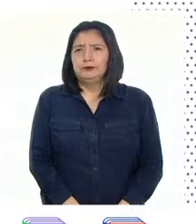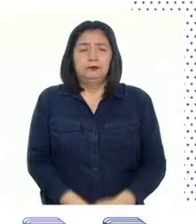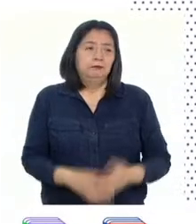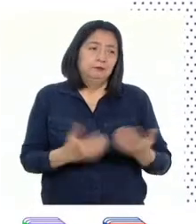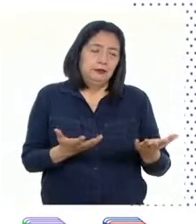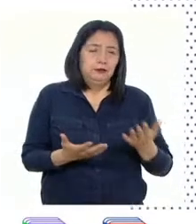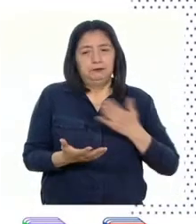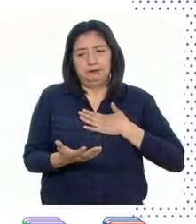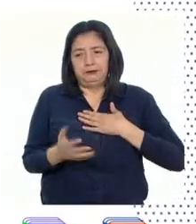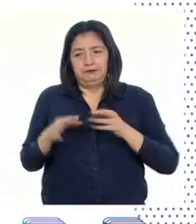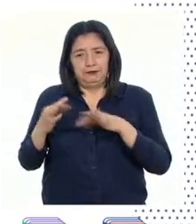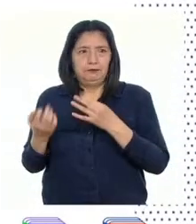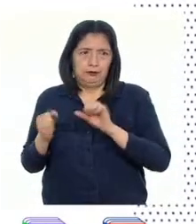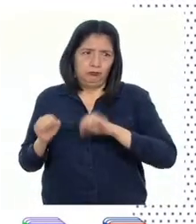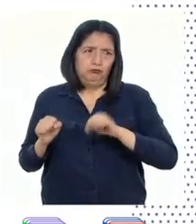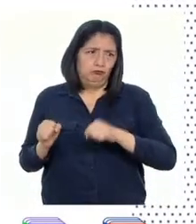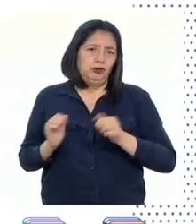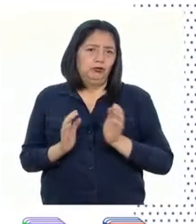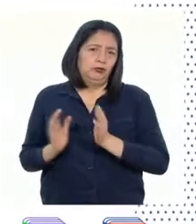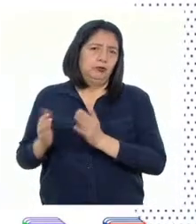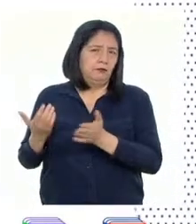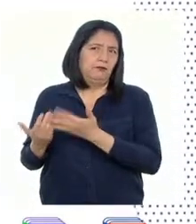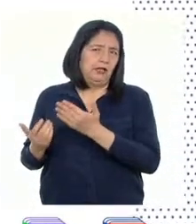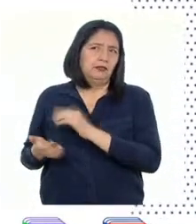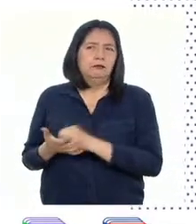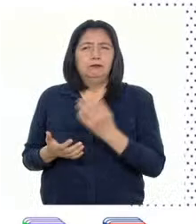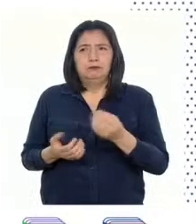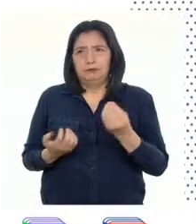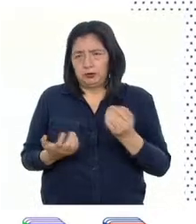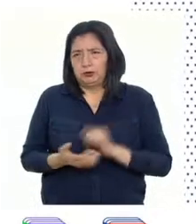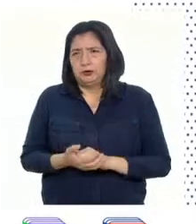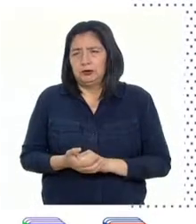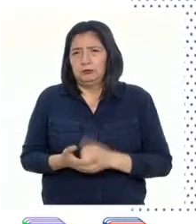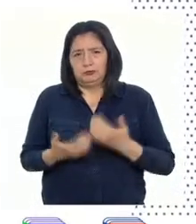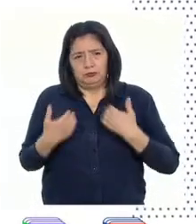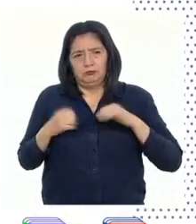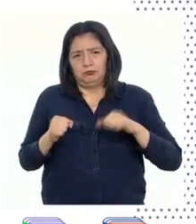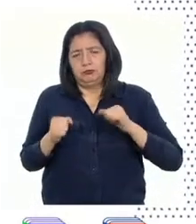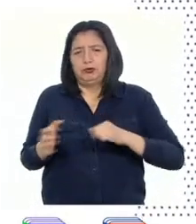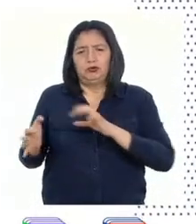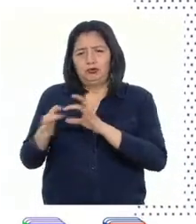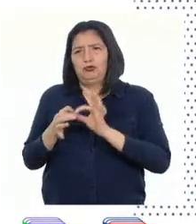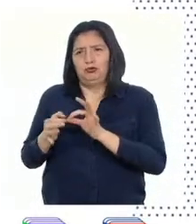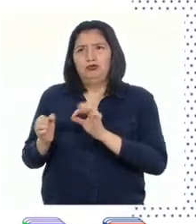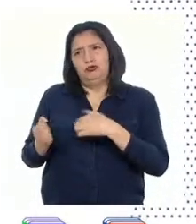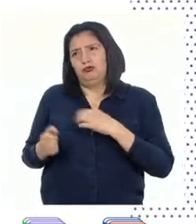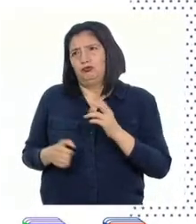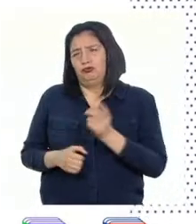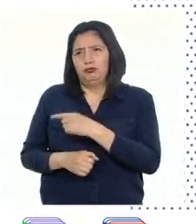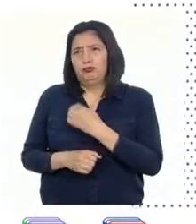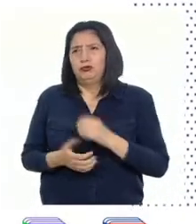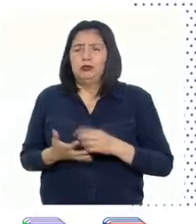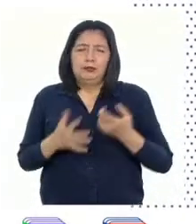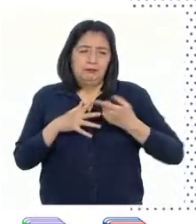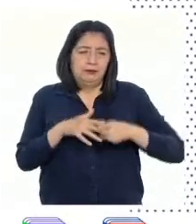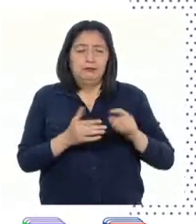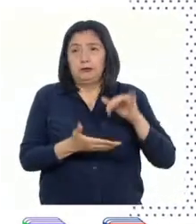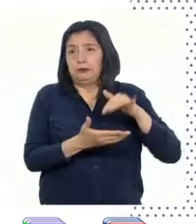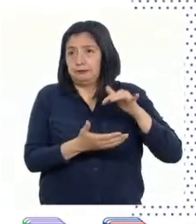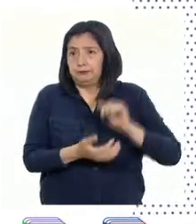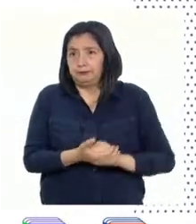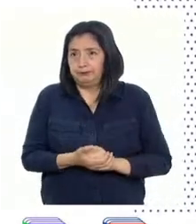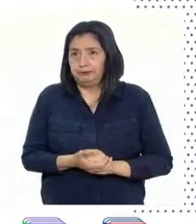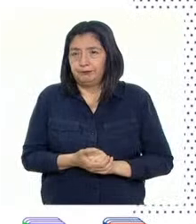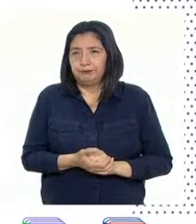Bueno, aquí en familia nos organizamos mucho más fácil porque nos teníamos unión en cada uno de nosotros. Empezamos